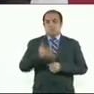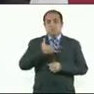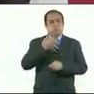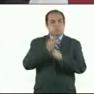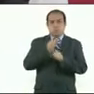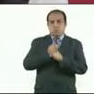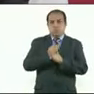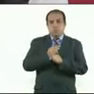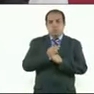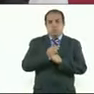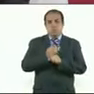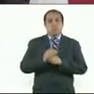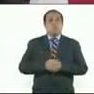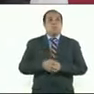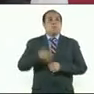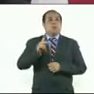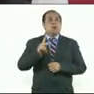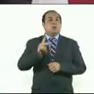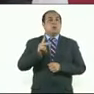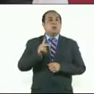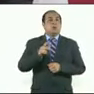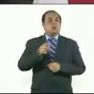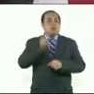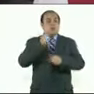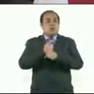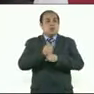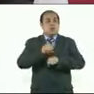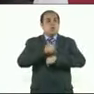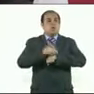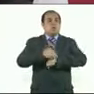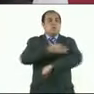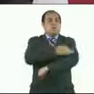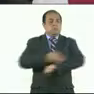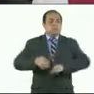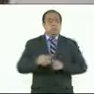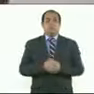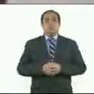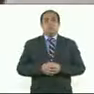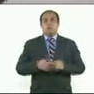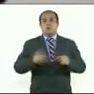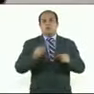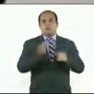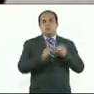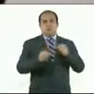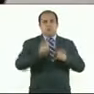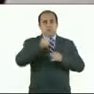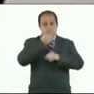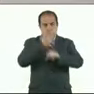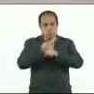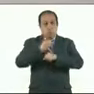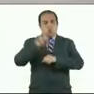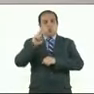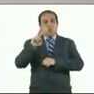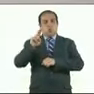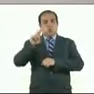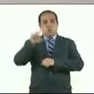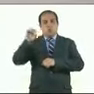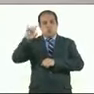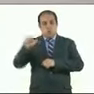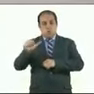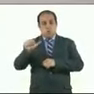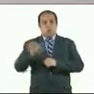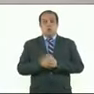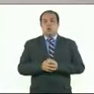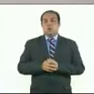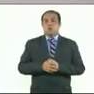estos momentos pormenorizado, pero ya tenemos identificado el número de familias. Y finalmente al secretario Ulloa preguntarle,